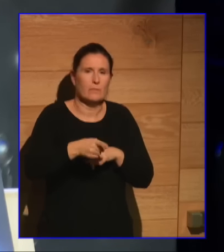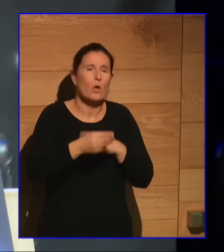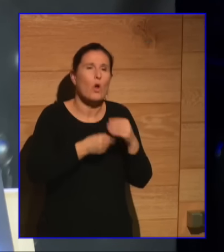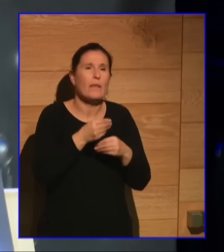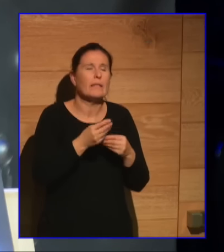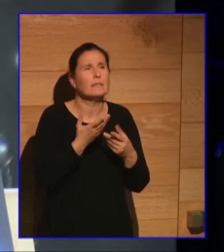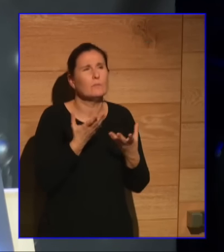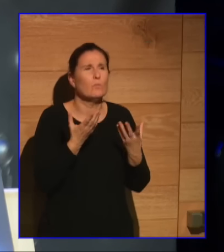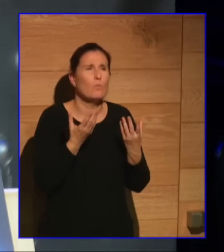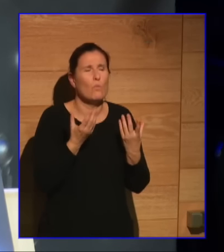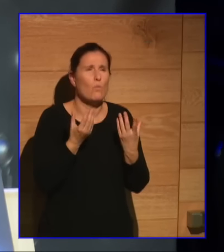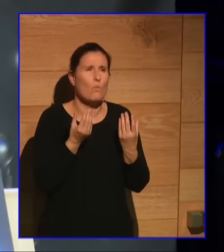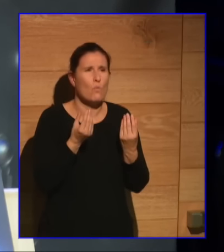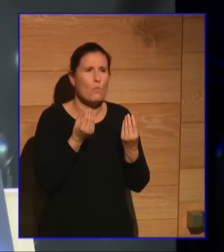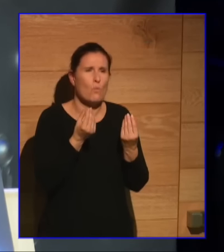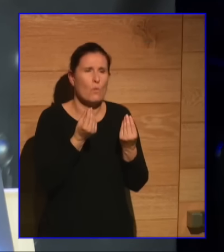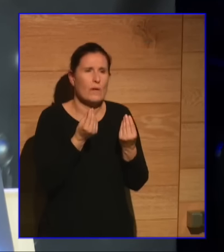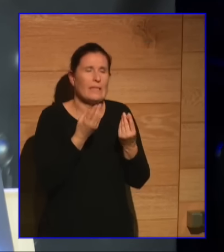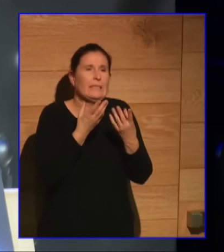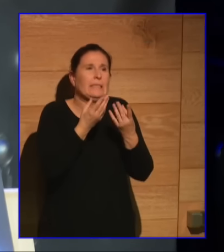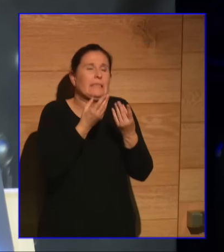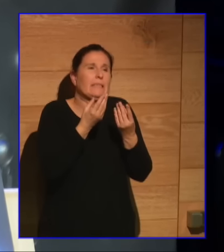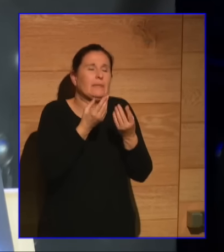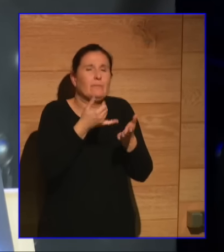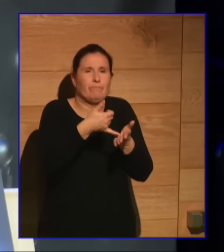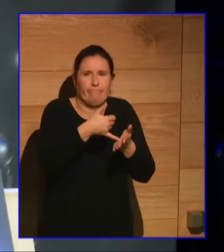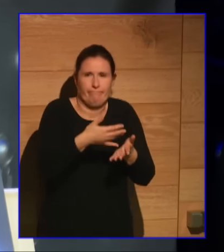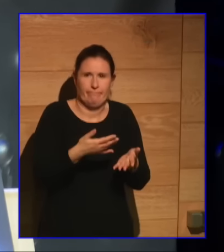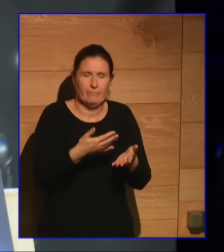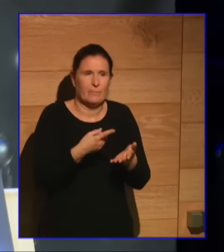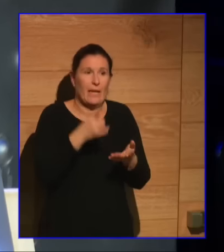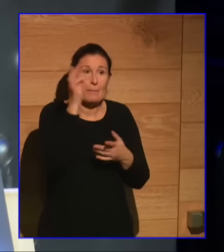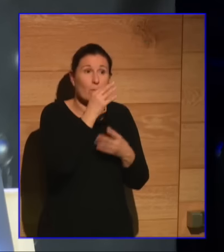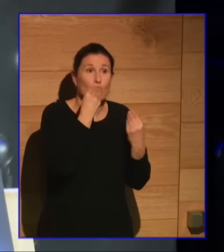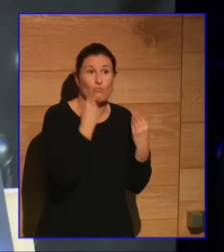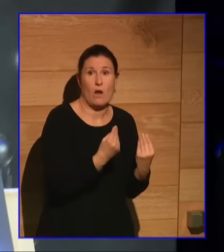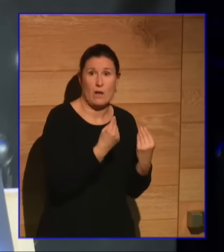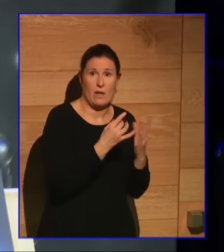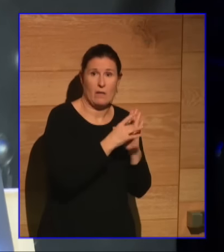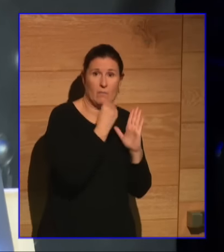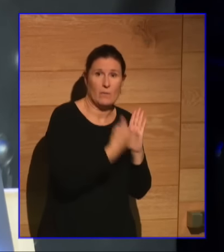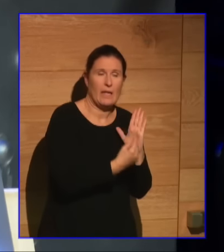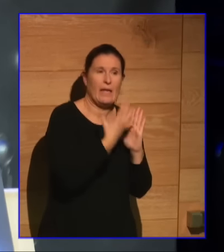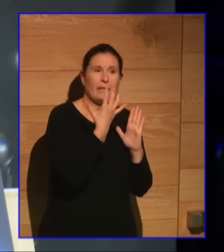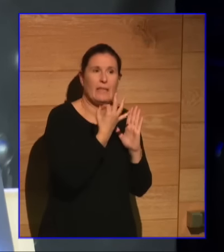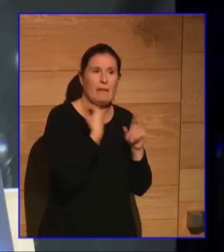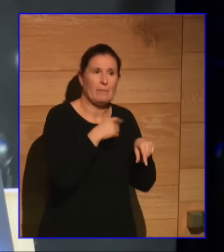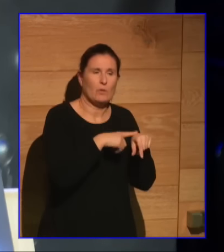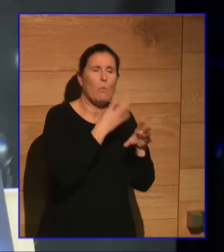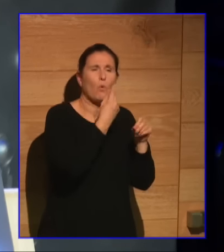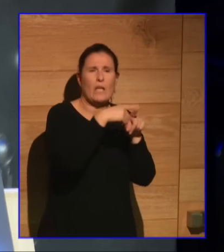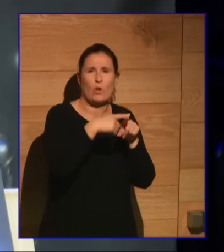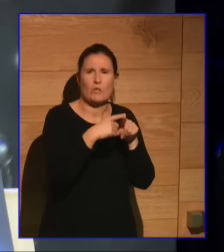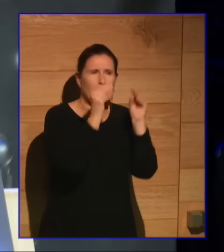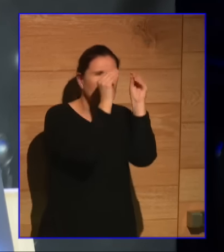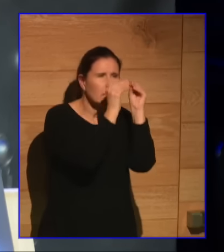es muy evanescente. Para que una película sea muy buena, tienen que pasar muchas cosas a la vez y